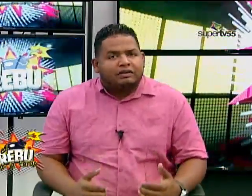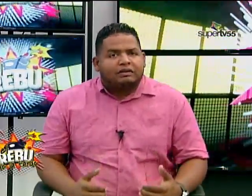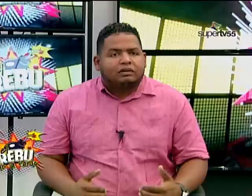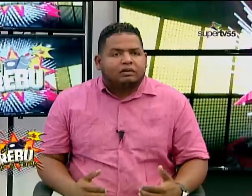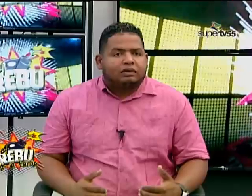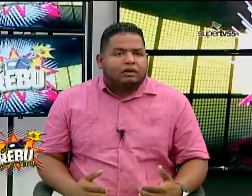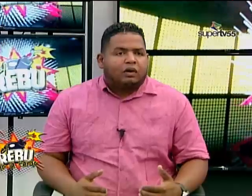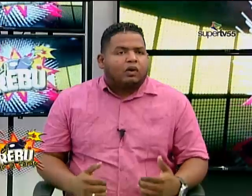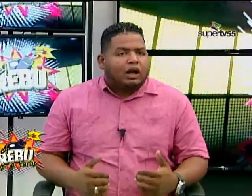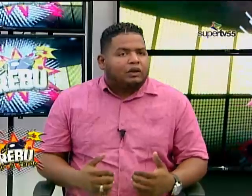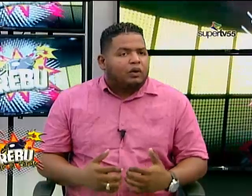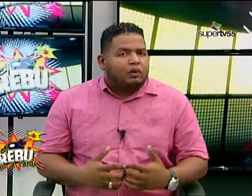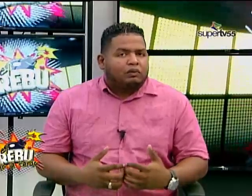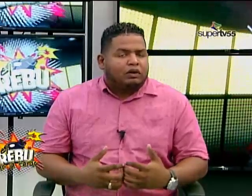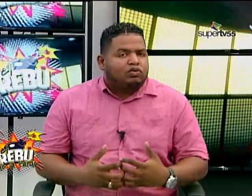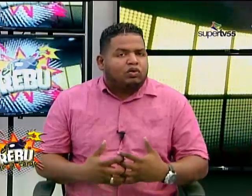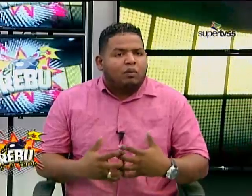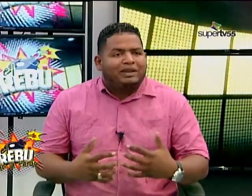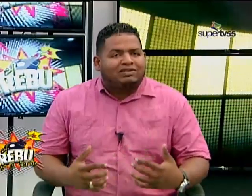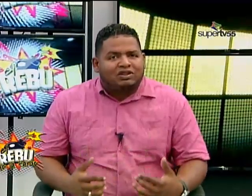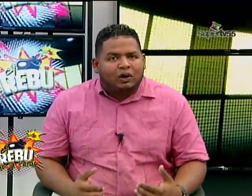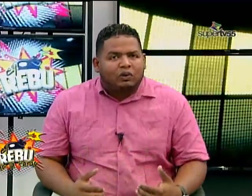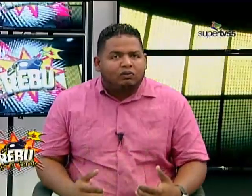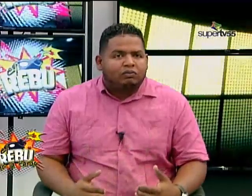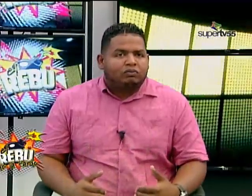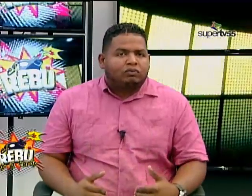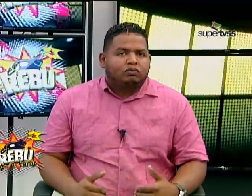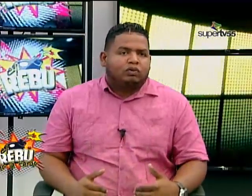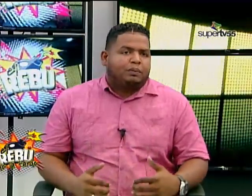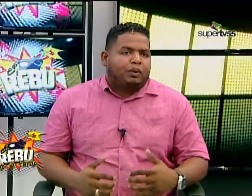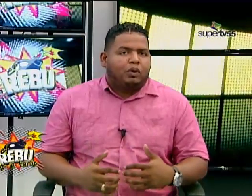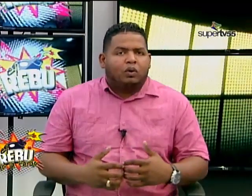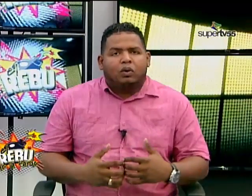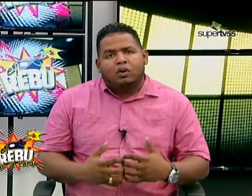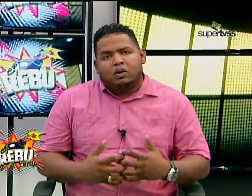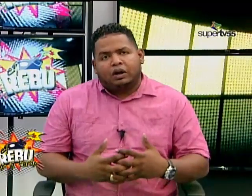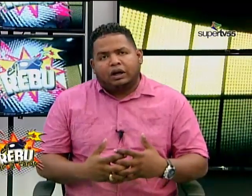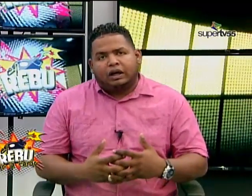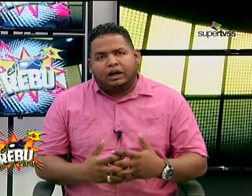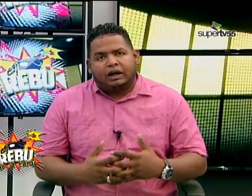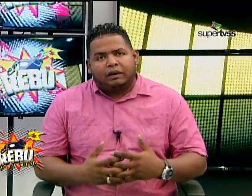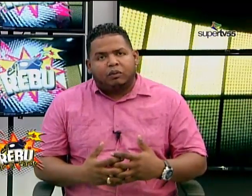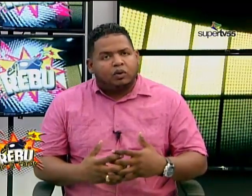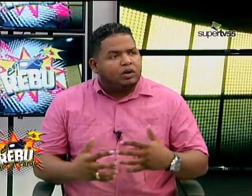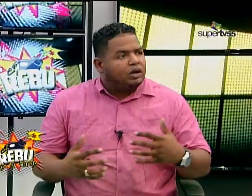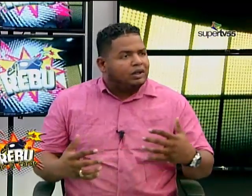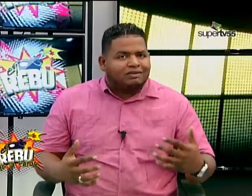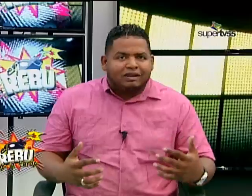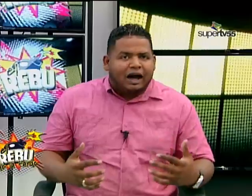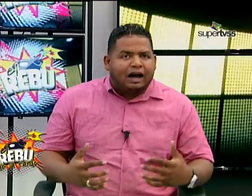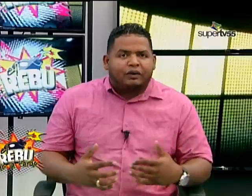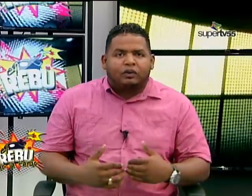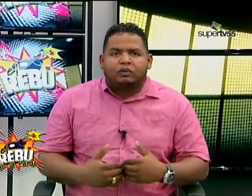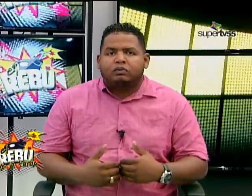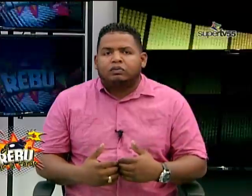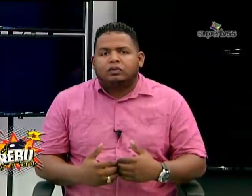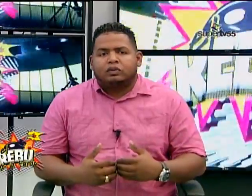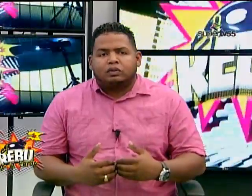vez, Orlando, en su convicción, un tipo muy